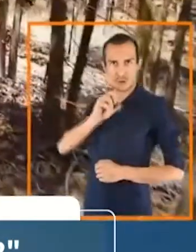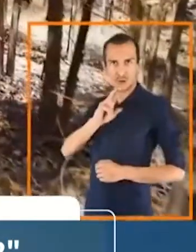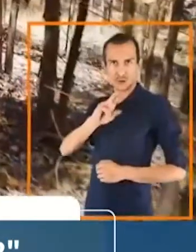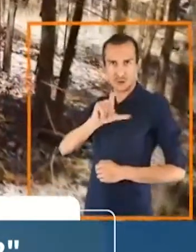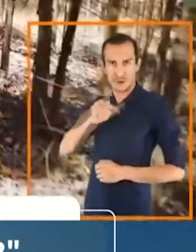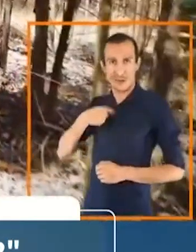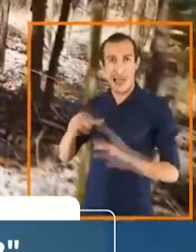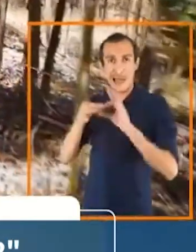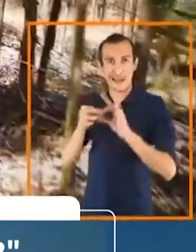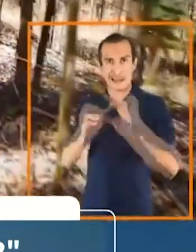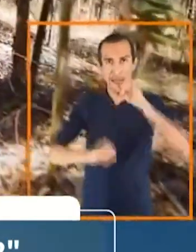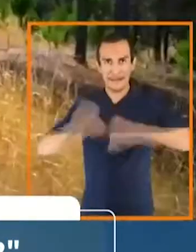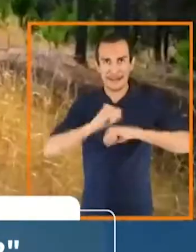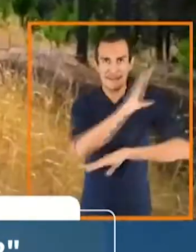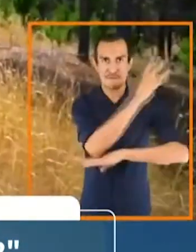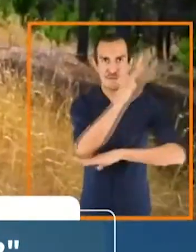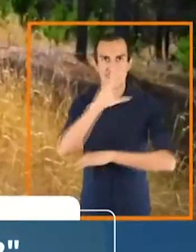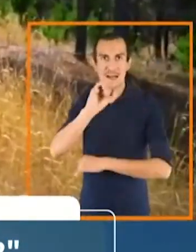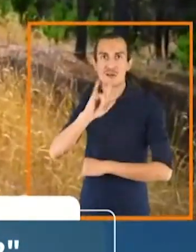poder incentivar